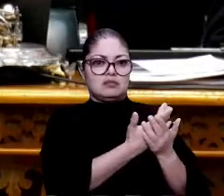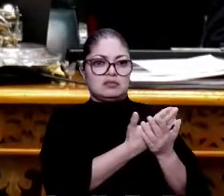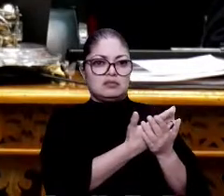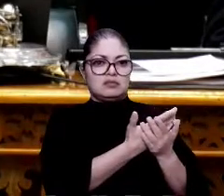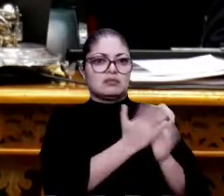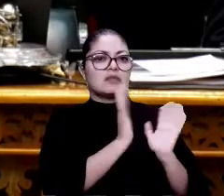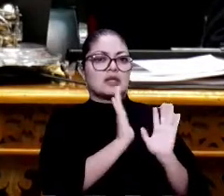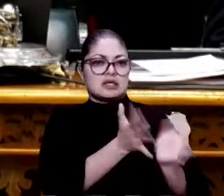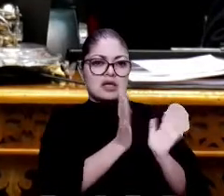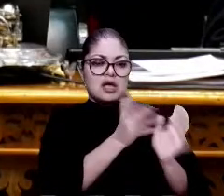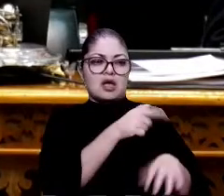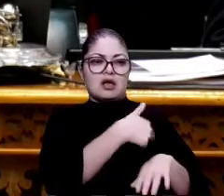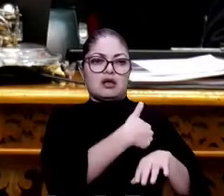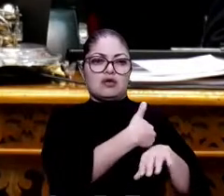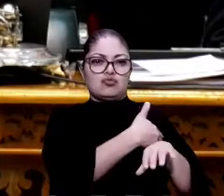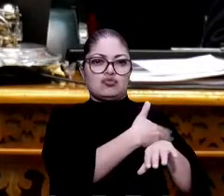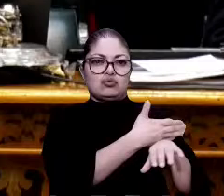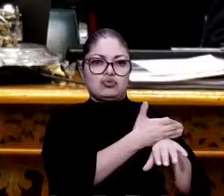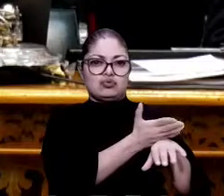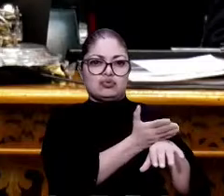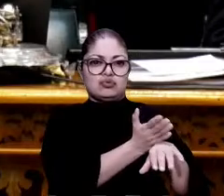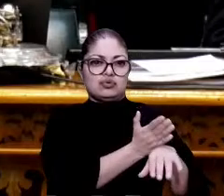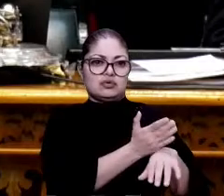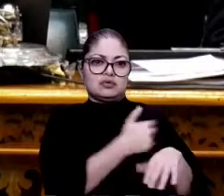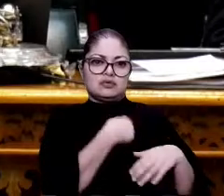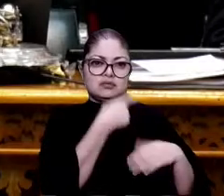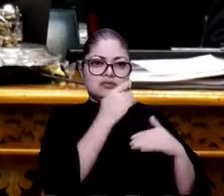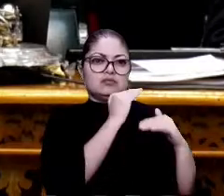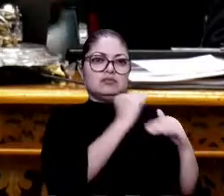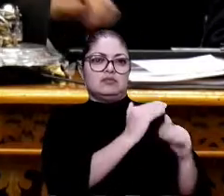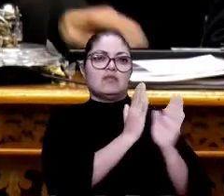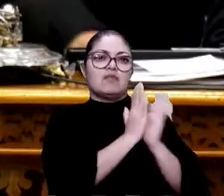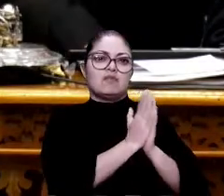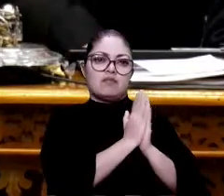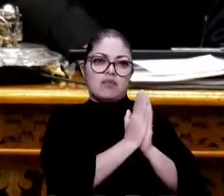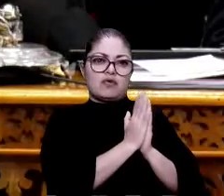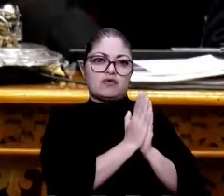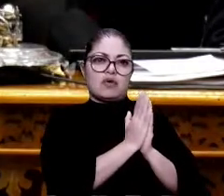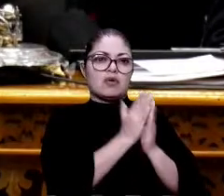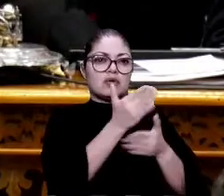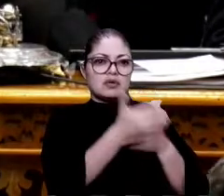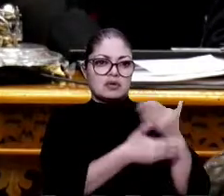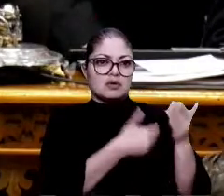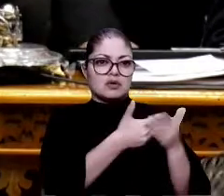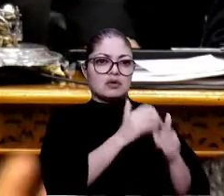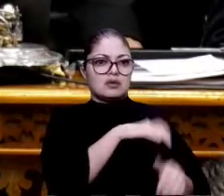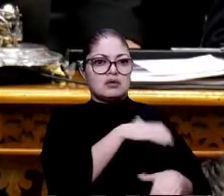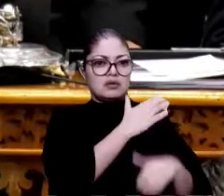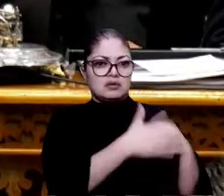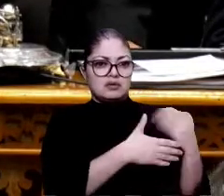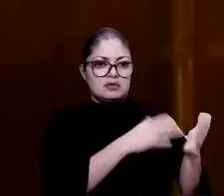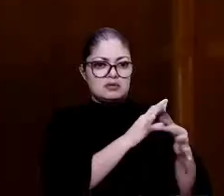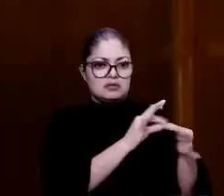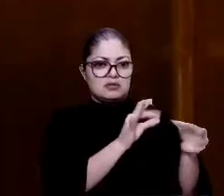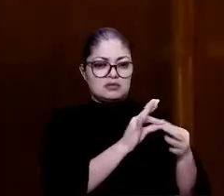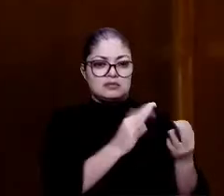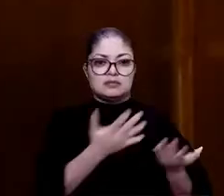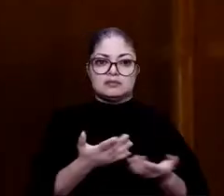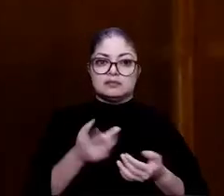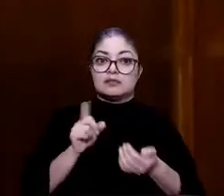ya ha excedido usted el tiempo concedido. Le ruego comedidamente concluya su intervención. ¿Dónde se difunden